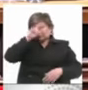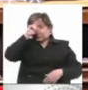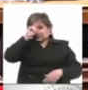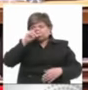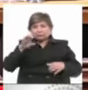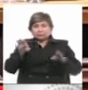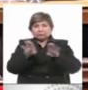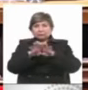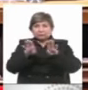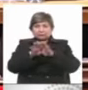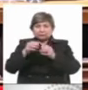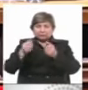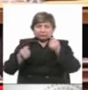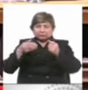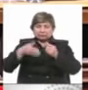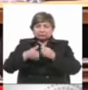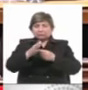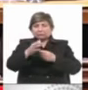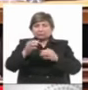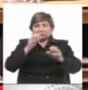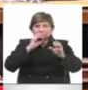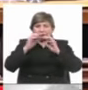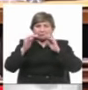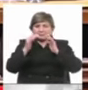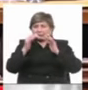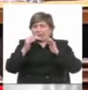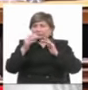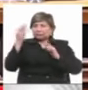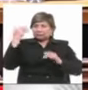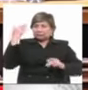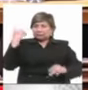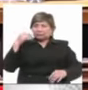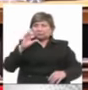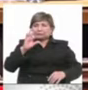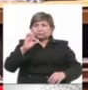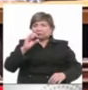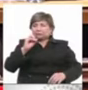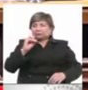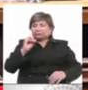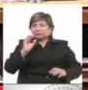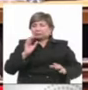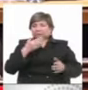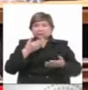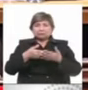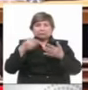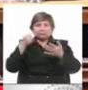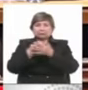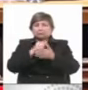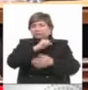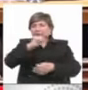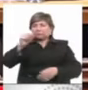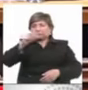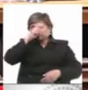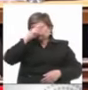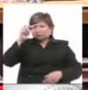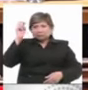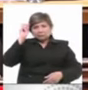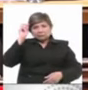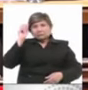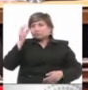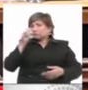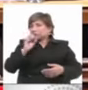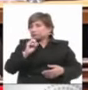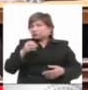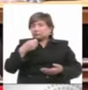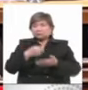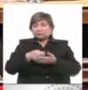cerrar carreteras, de pagar a medios de comunicación, como eran los 90, pues, ¿no? Para poner contenido contra Pedro Castillo, contra Perú Libre,